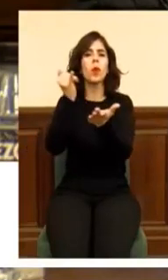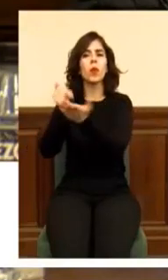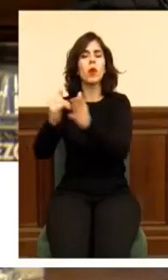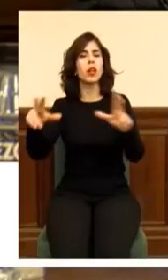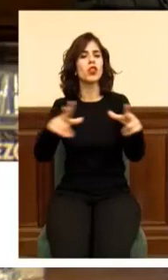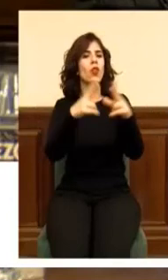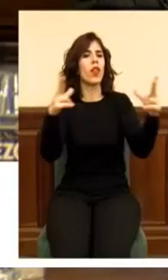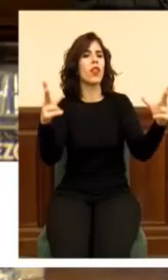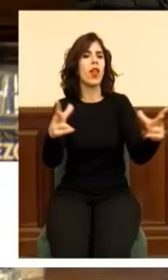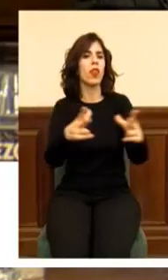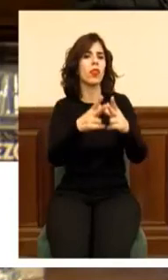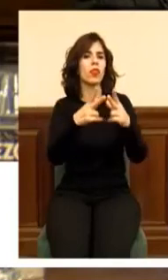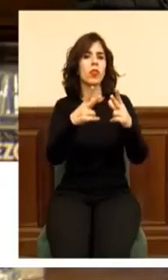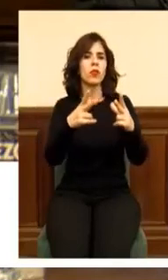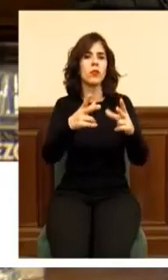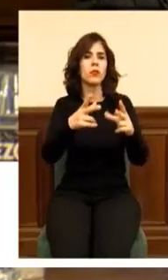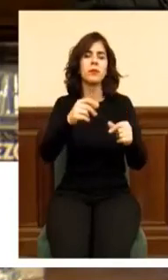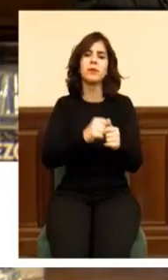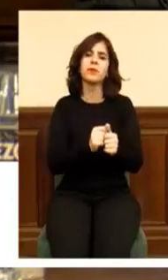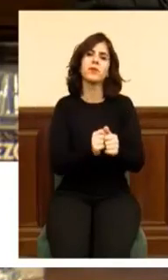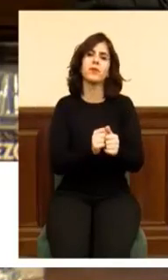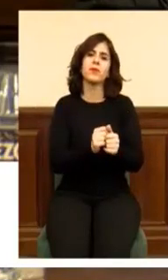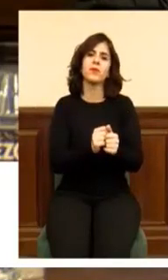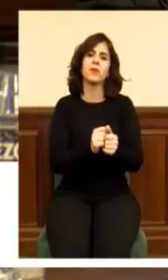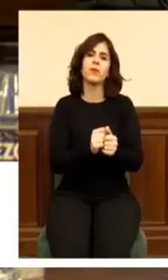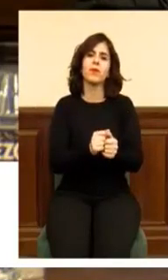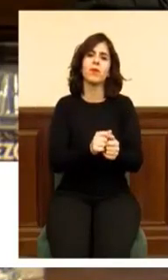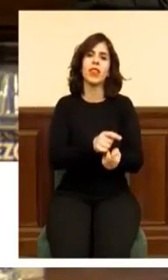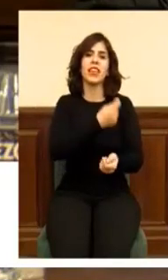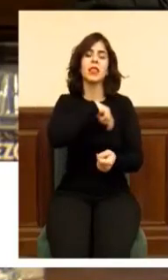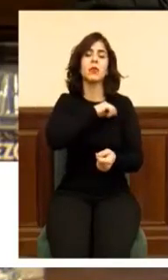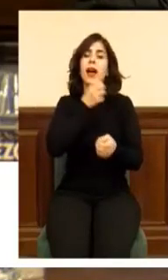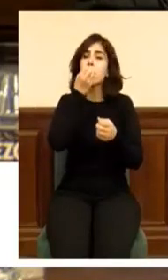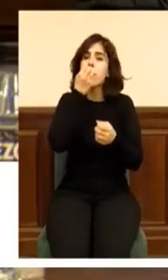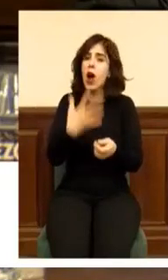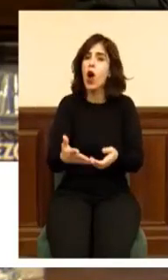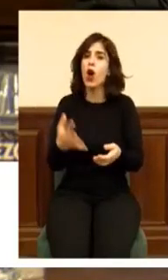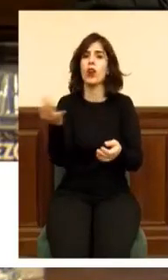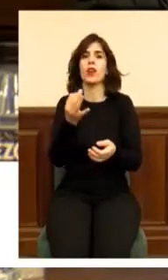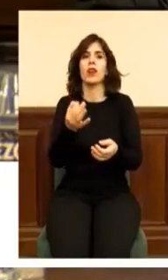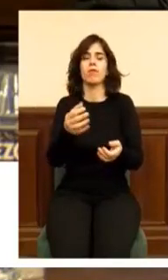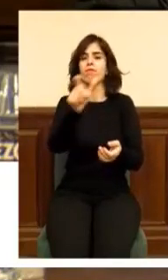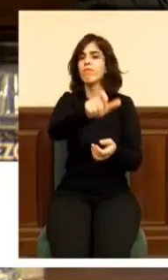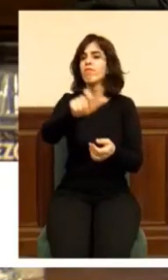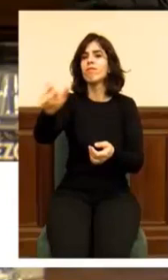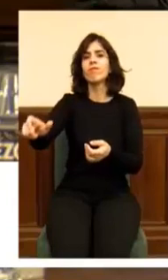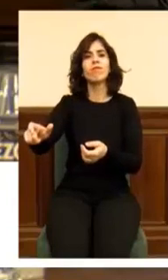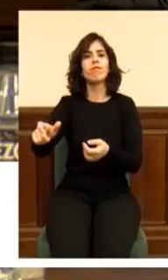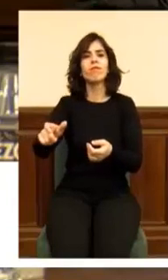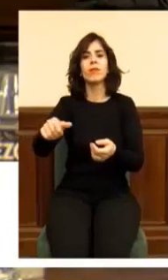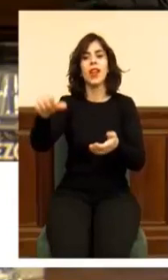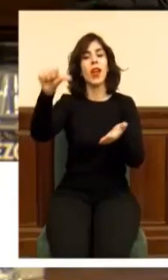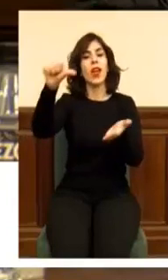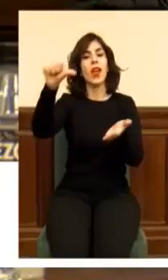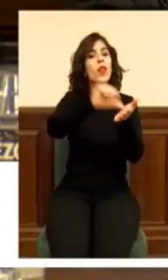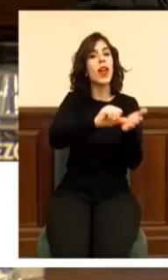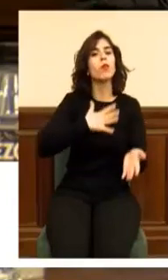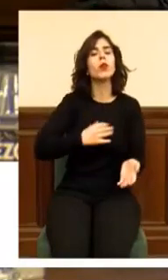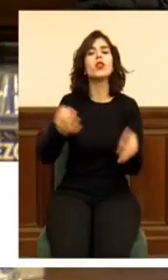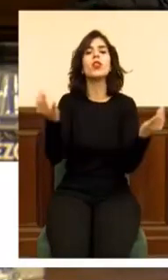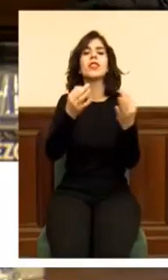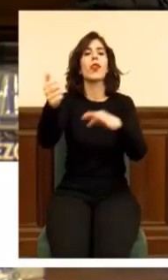sociedad, nuevamente lo mejor de España es su pueblo y lo mejor de Móstoles es la ciudadanía